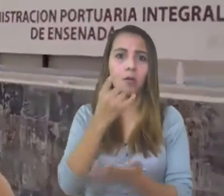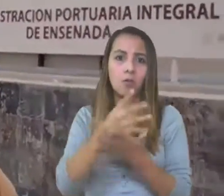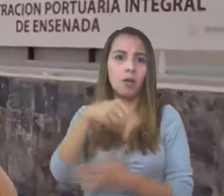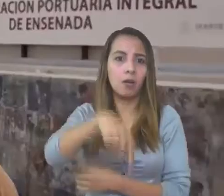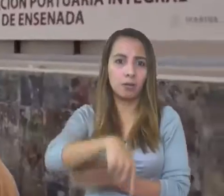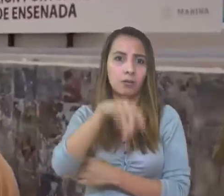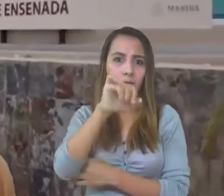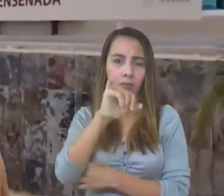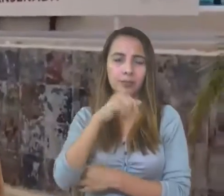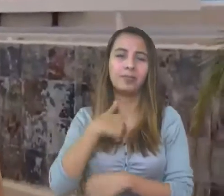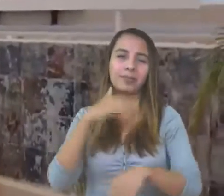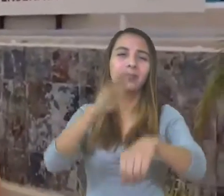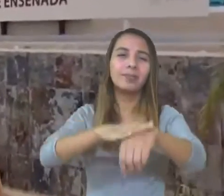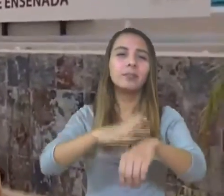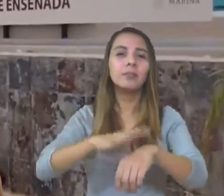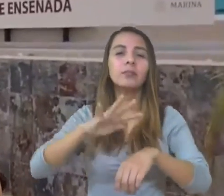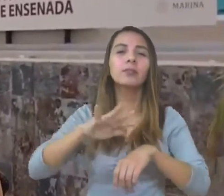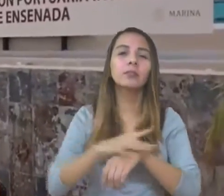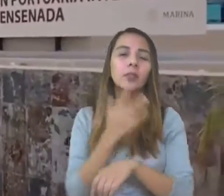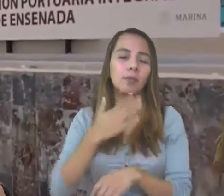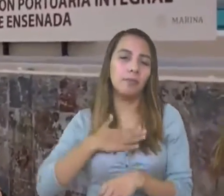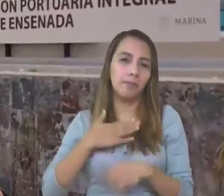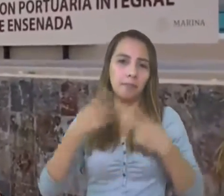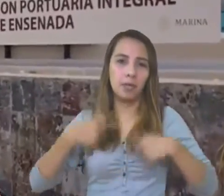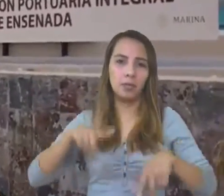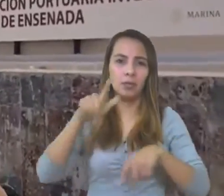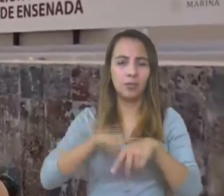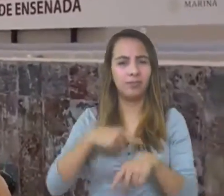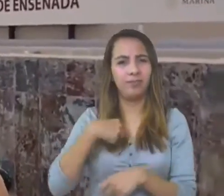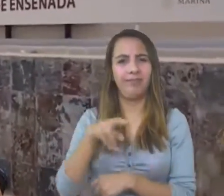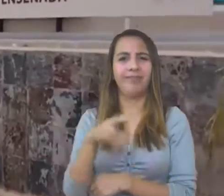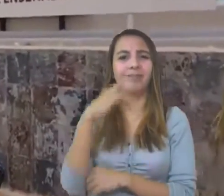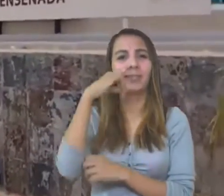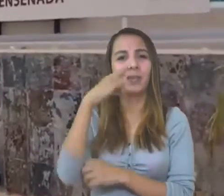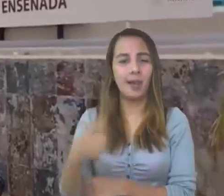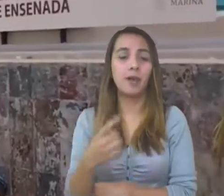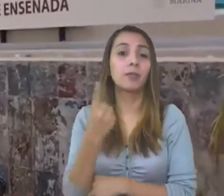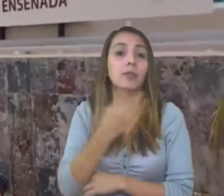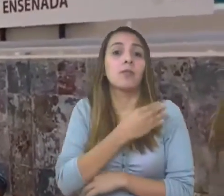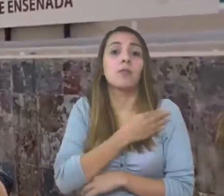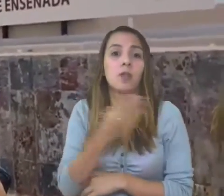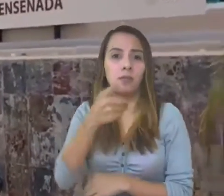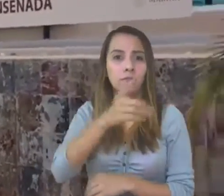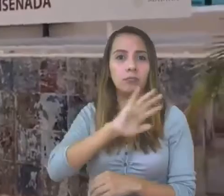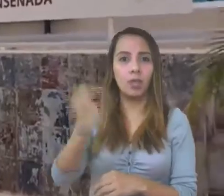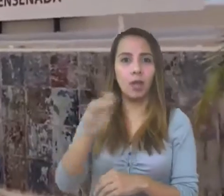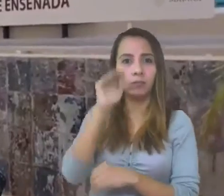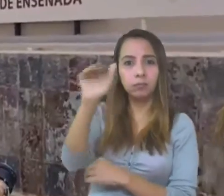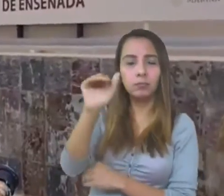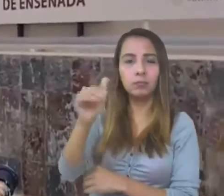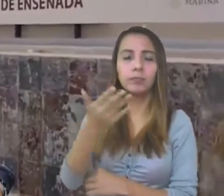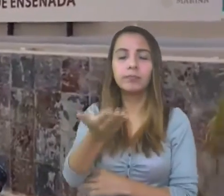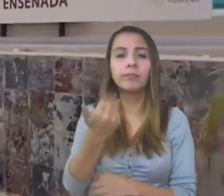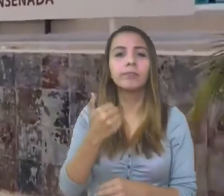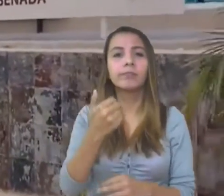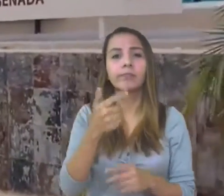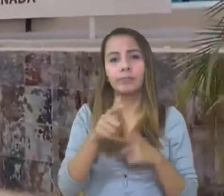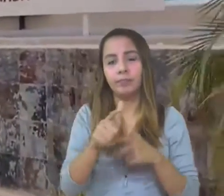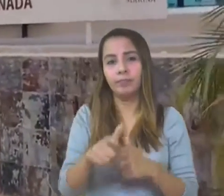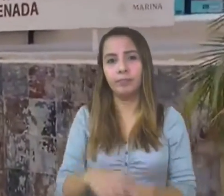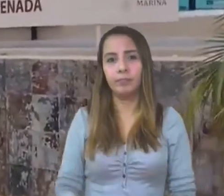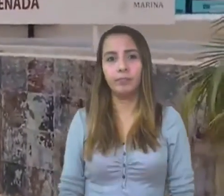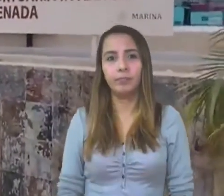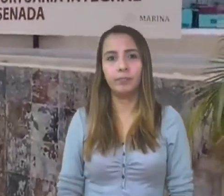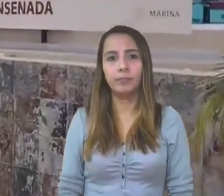digo, te lo estoy comentando yo en lo personal, pero me llama la atención eso, y qué bueno que se puso sobre la mesa ese tema. Continúa. Mira,